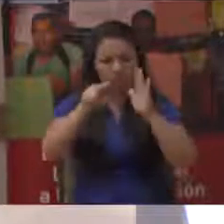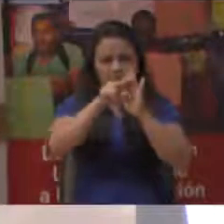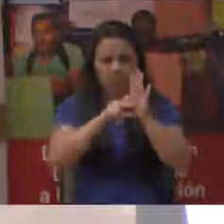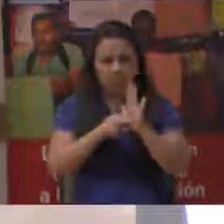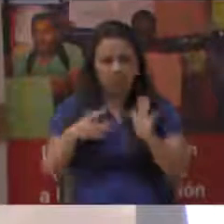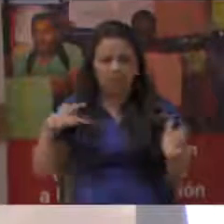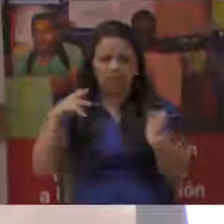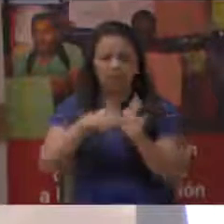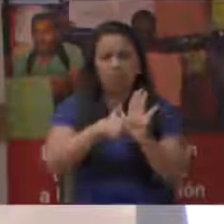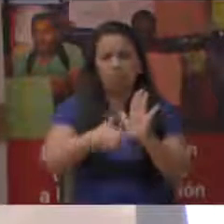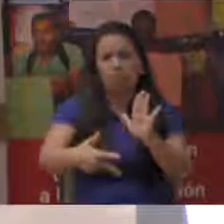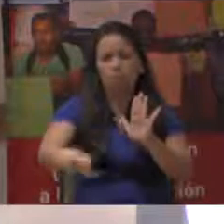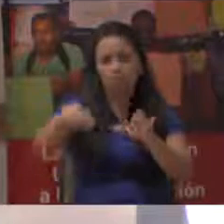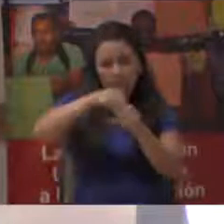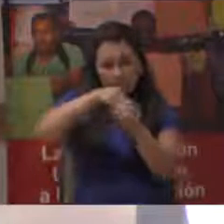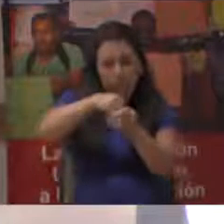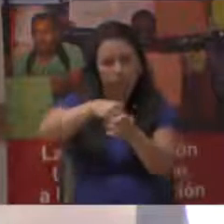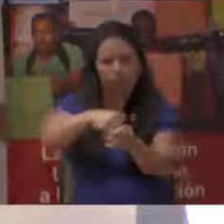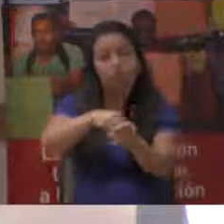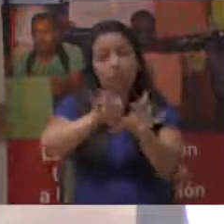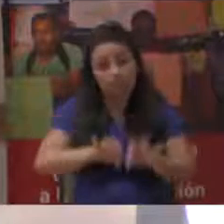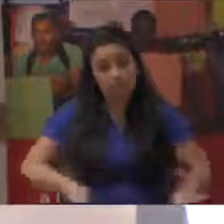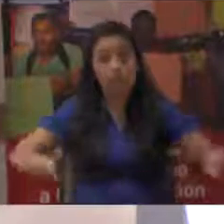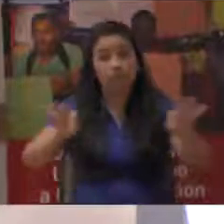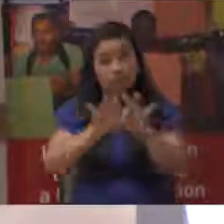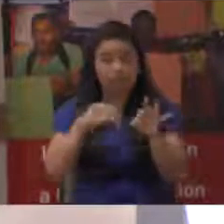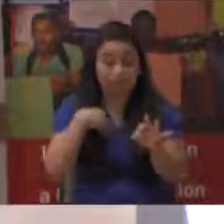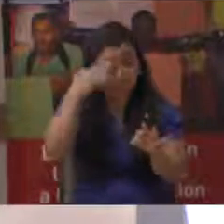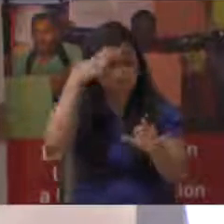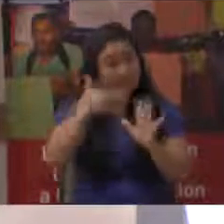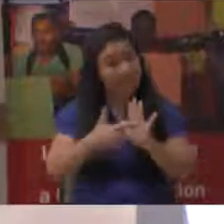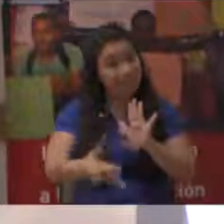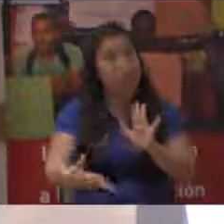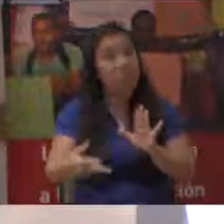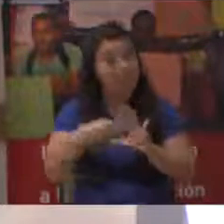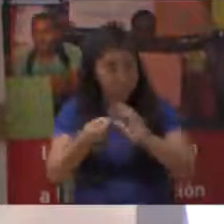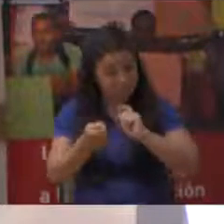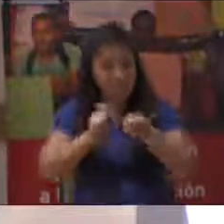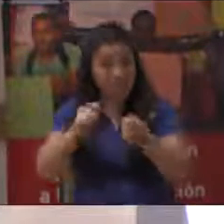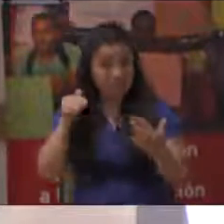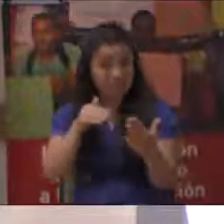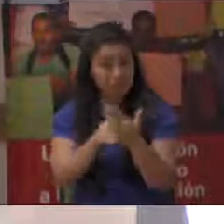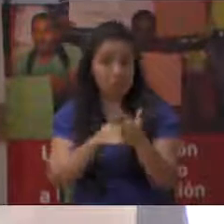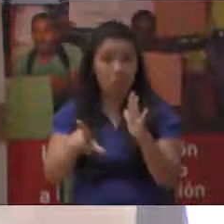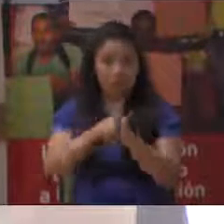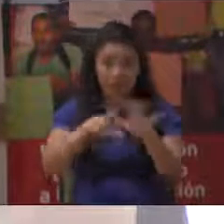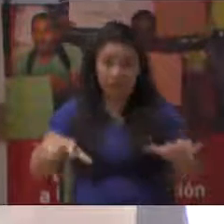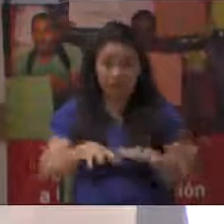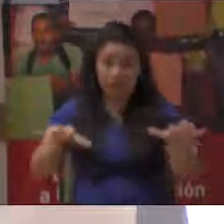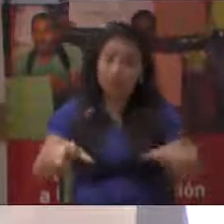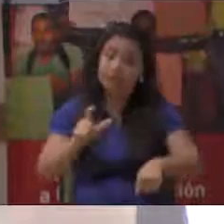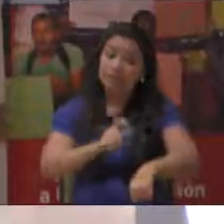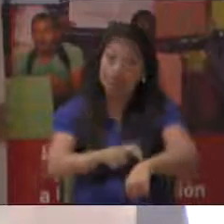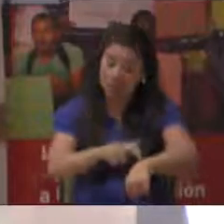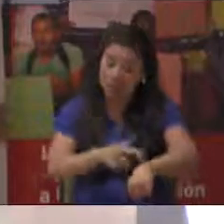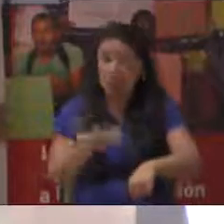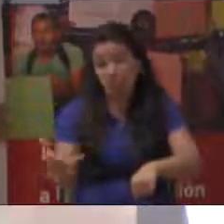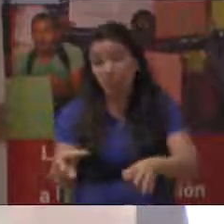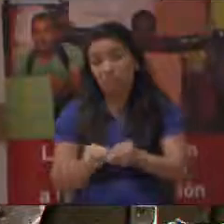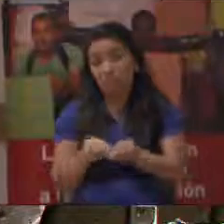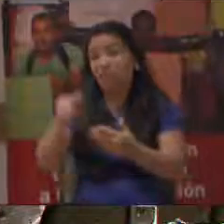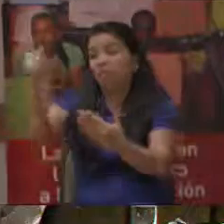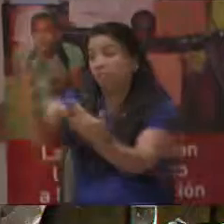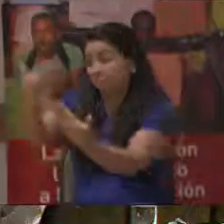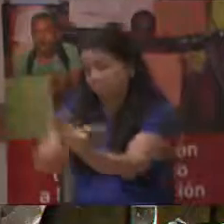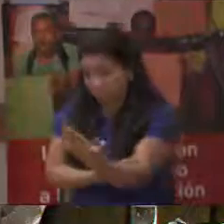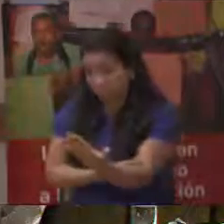llegar a la Constitución Política, y ya entenderán que reformar la Constitución a través de un acto legislativo requiere de una sumatoria